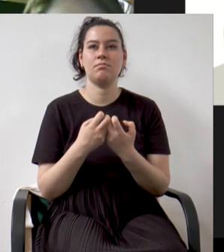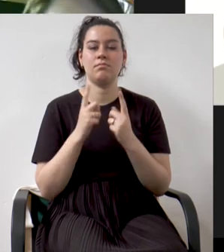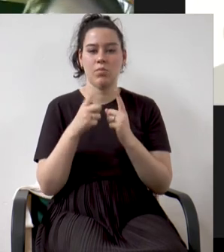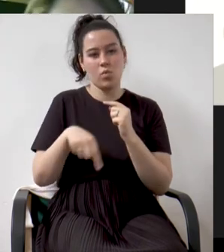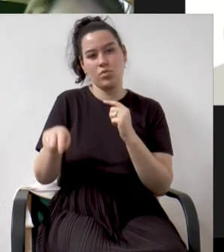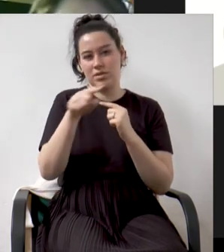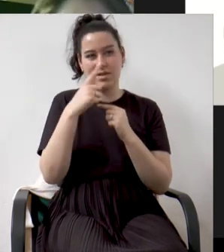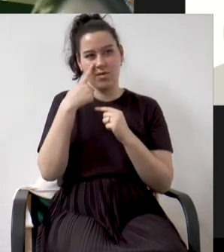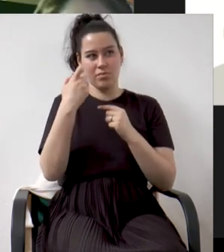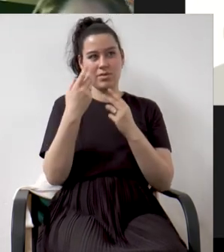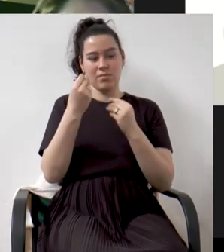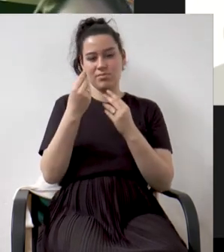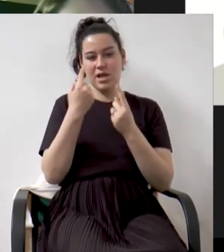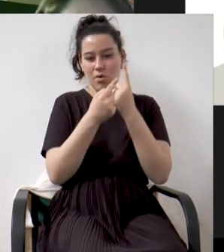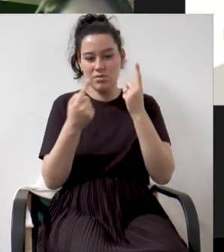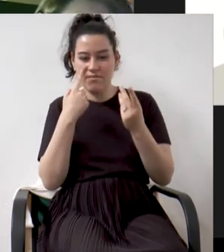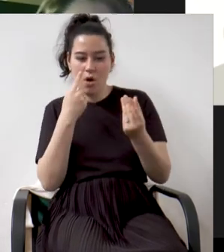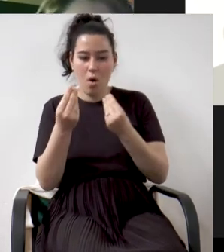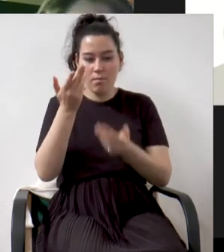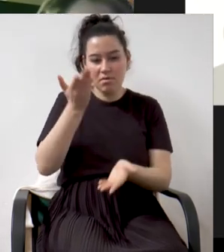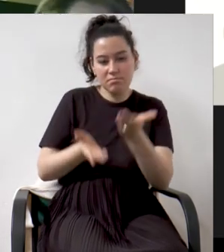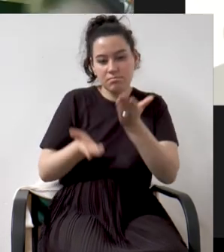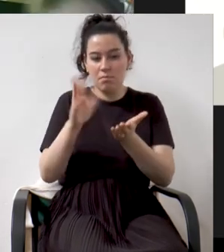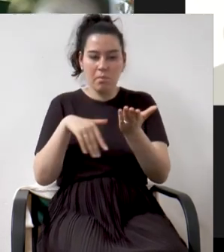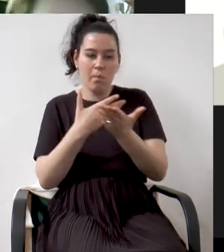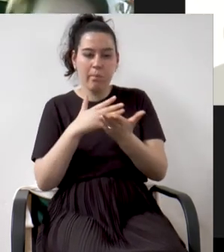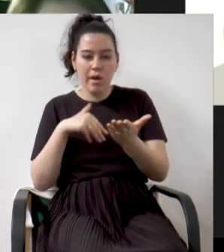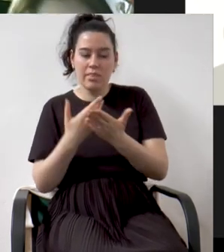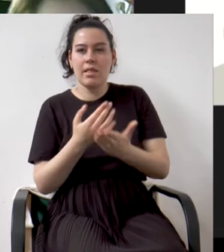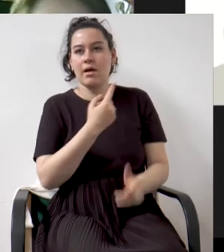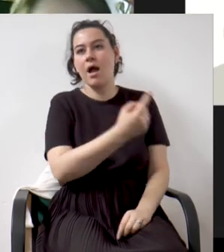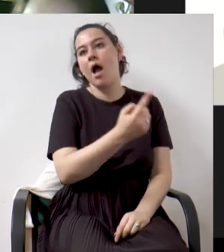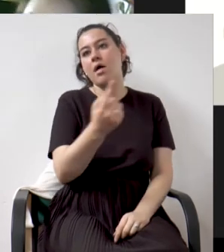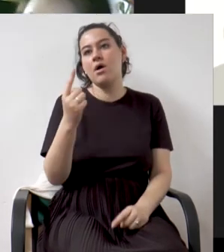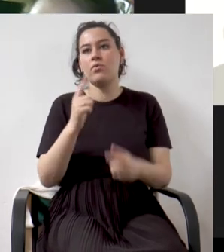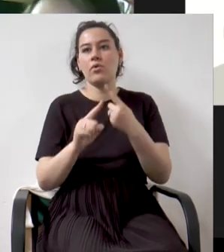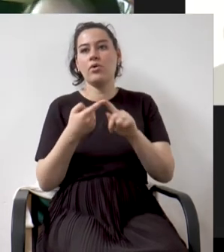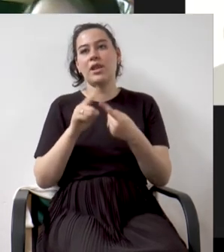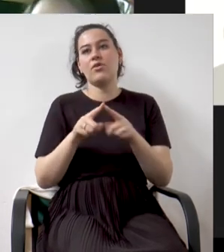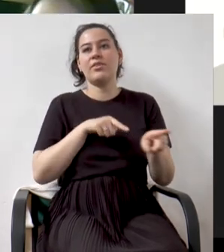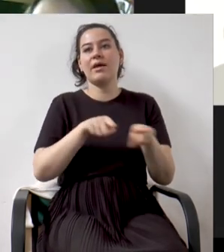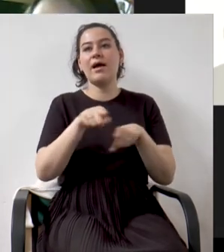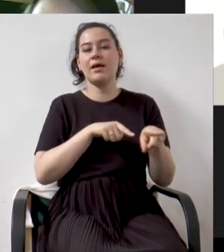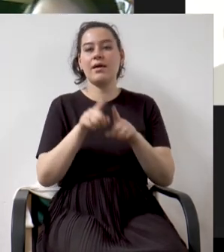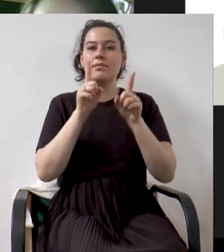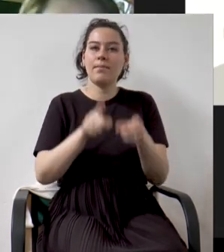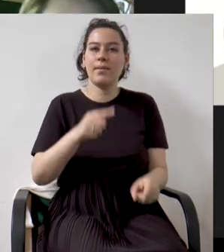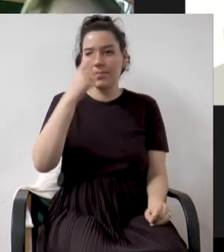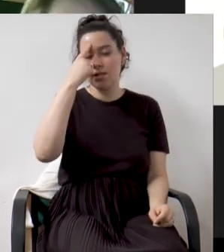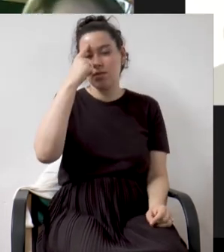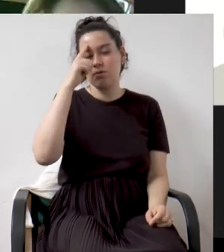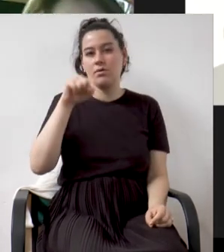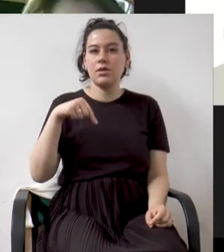imaginarán lo que es de 50 ofertas, haciendo cruces y proponiendo cosas, con cada uno de los coordinadores de carrera. Tenemos pensados